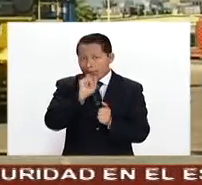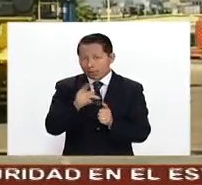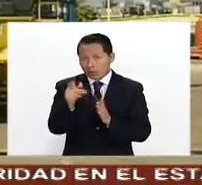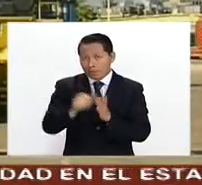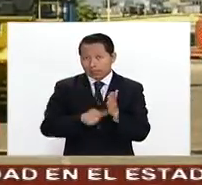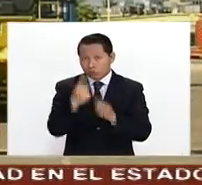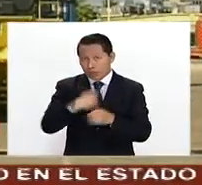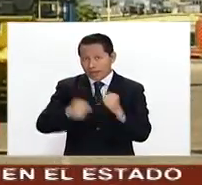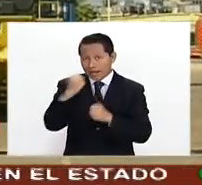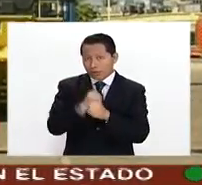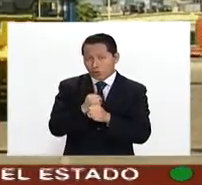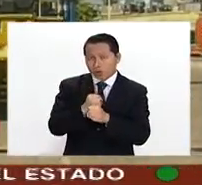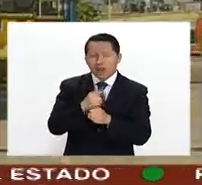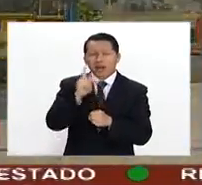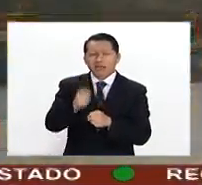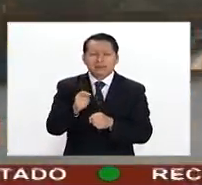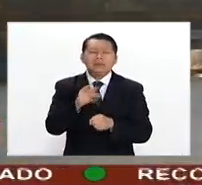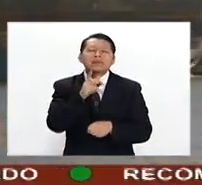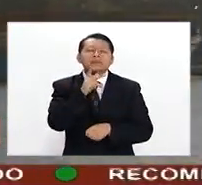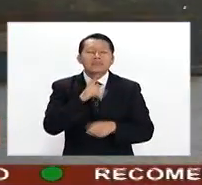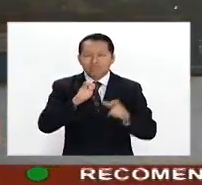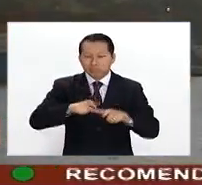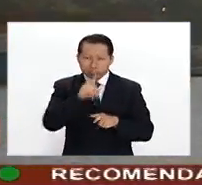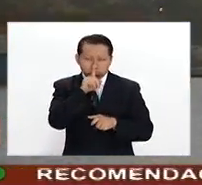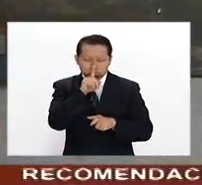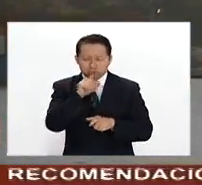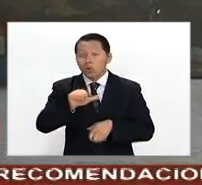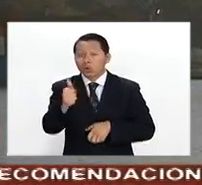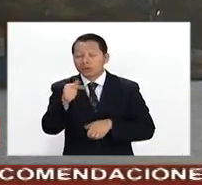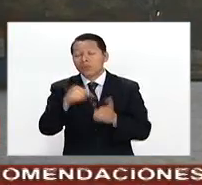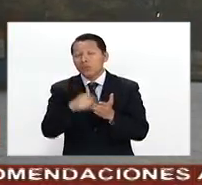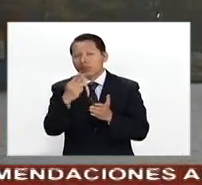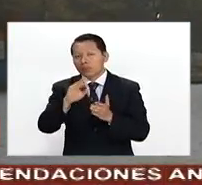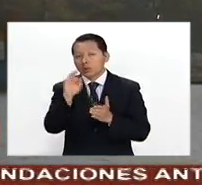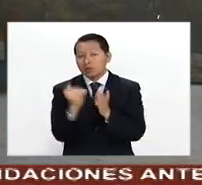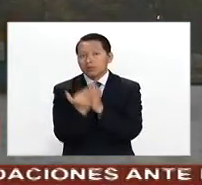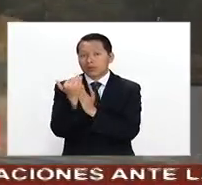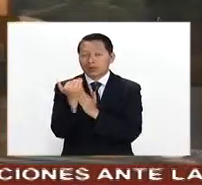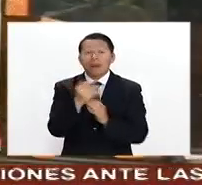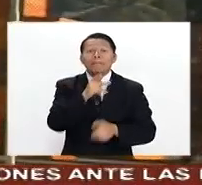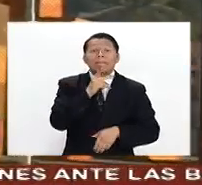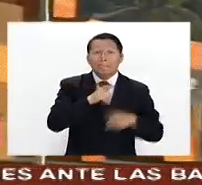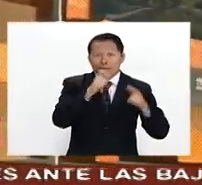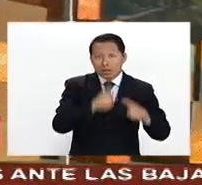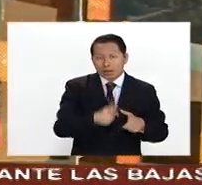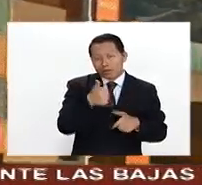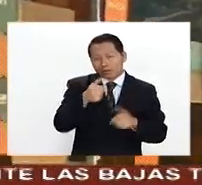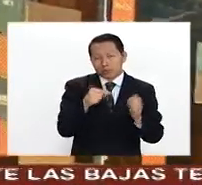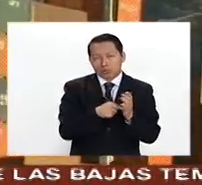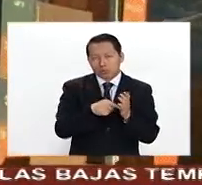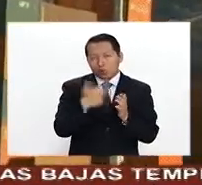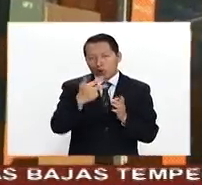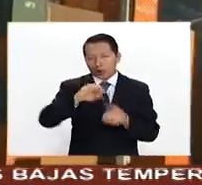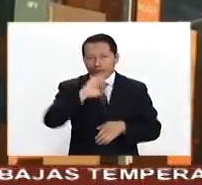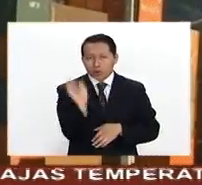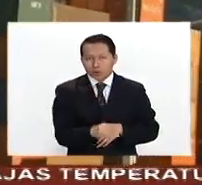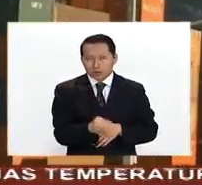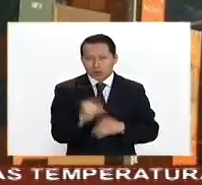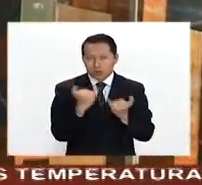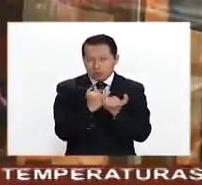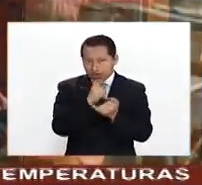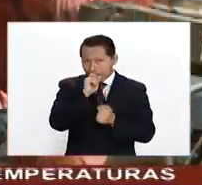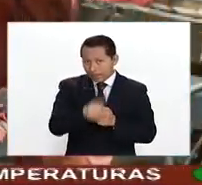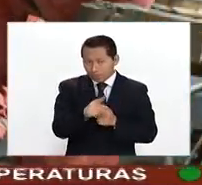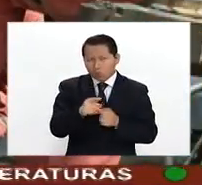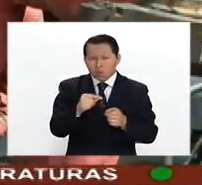año pasado. Las no petroleras crecieron 11.3%, mientras que las petroleras lo hicieron 6.8%. Estas